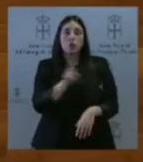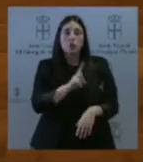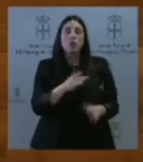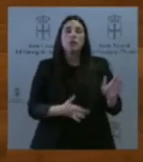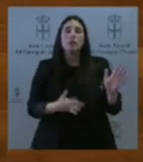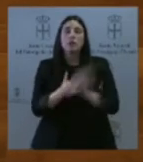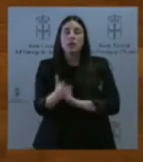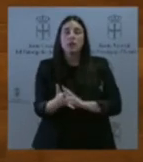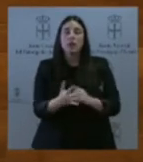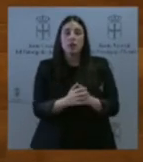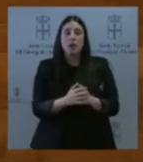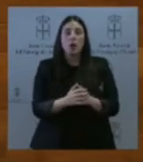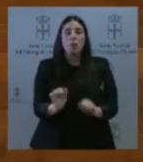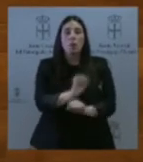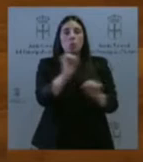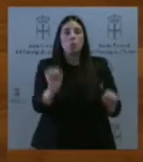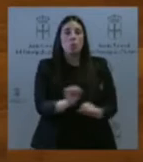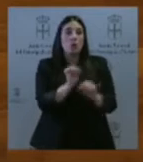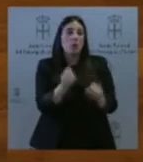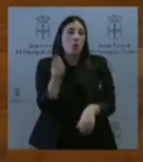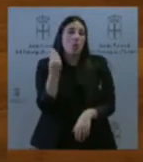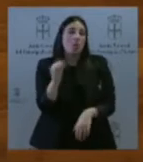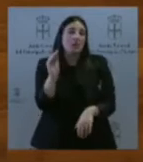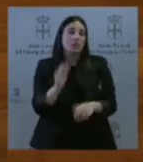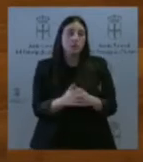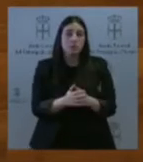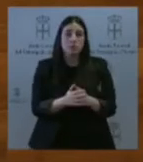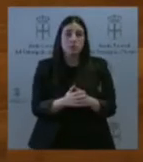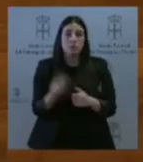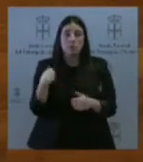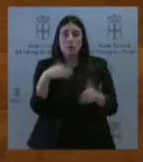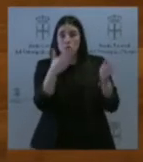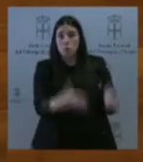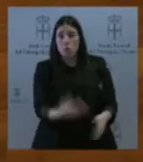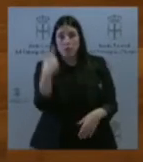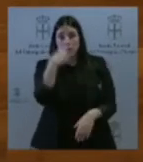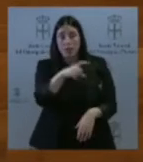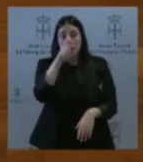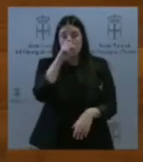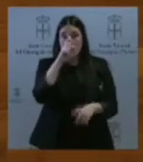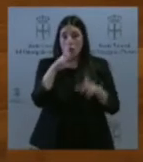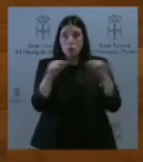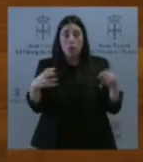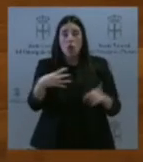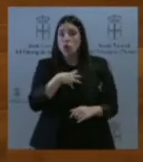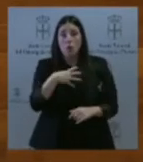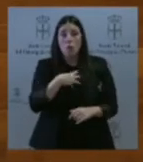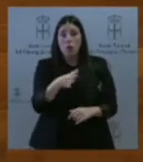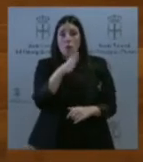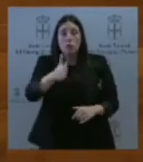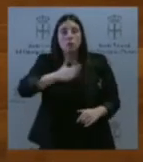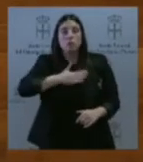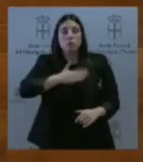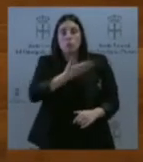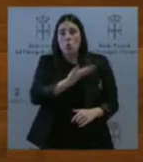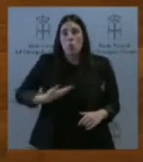más. Como usted bien sabe, el Principado non puede porque non é suyo. Bueno, esta é unha interpretación de xuristas, podemos